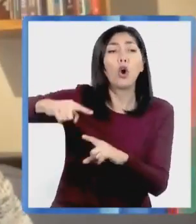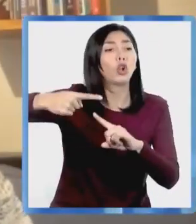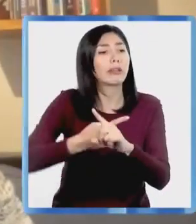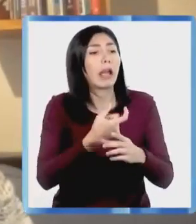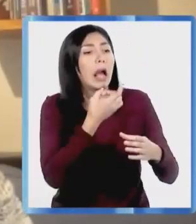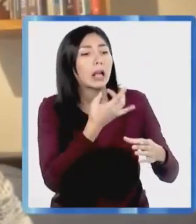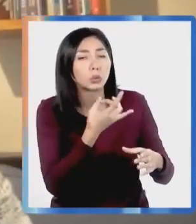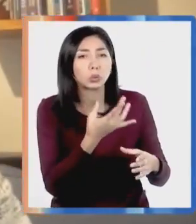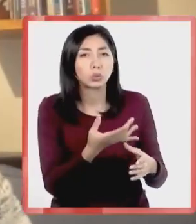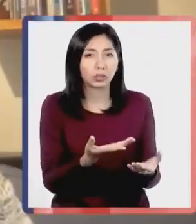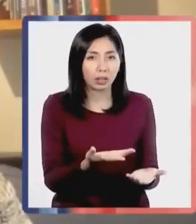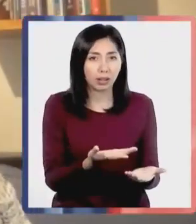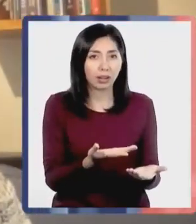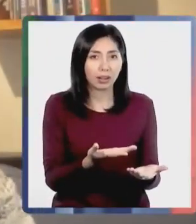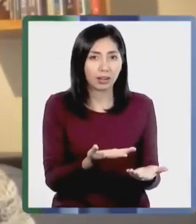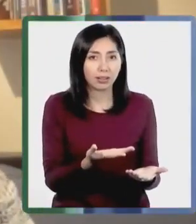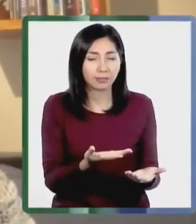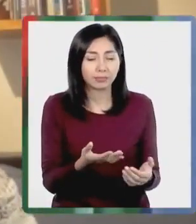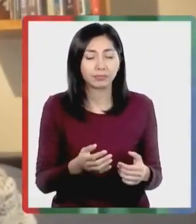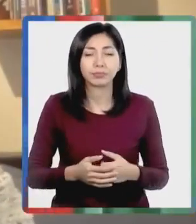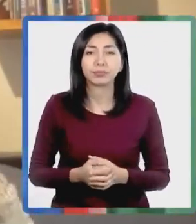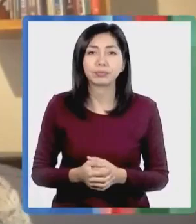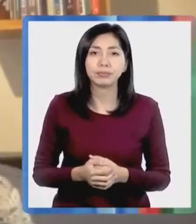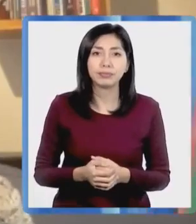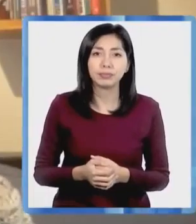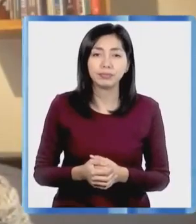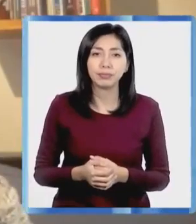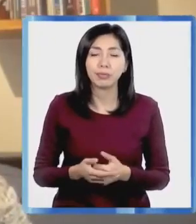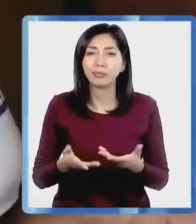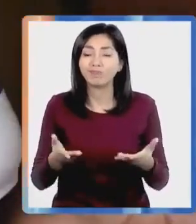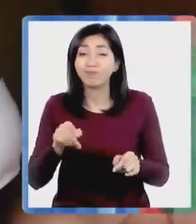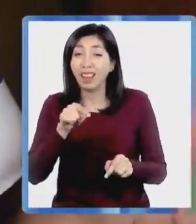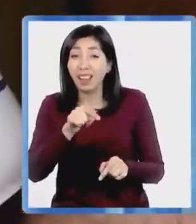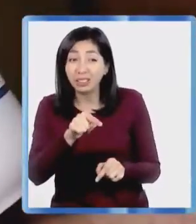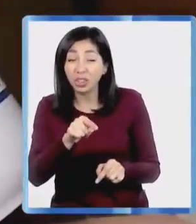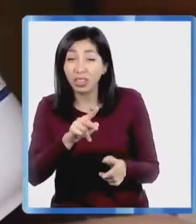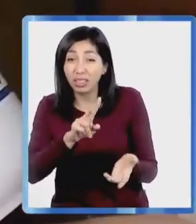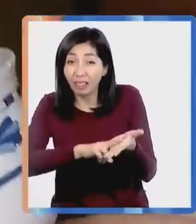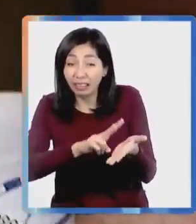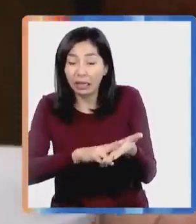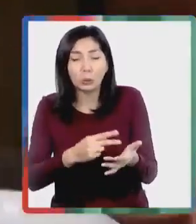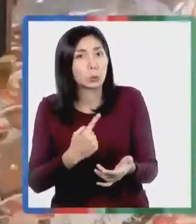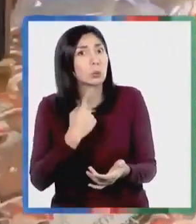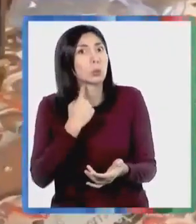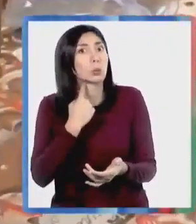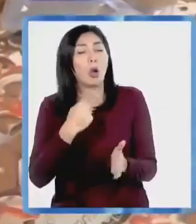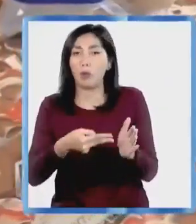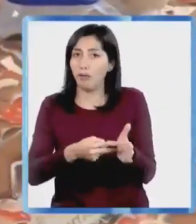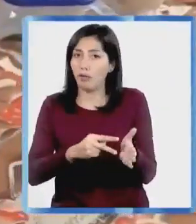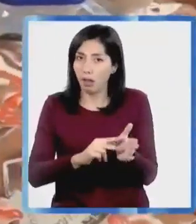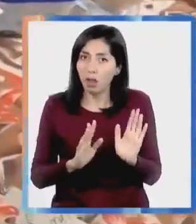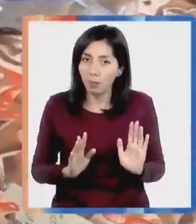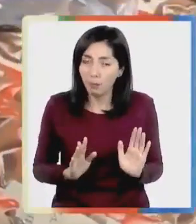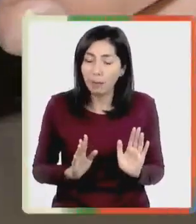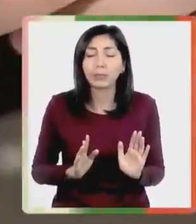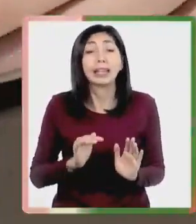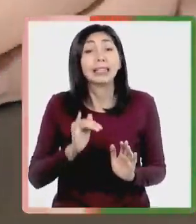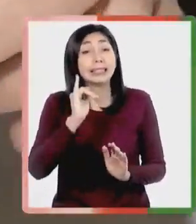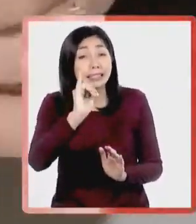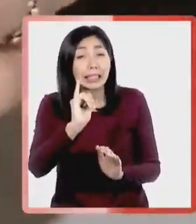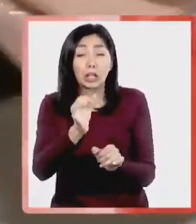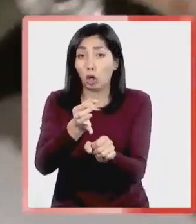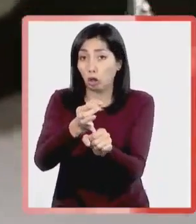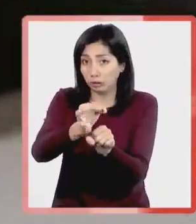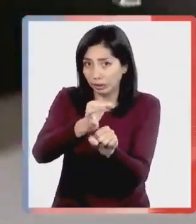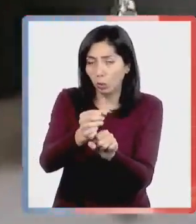edulcorar y empezar por estos edulcorantes no calóricos y volvieron a usar azúcar y eso realmente nos ha generado bastantes problemas. Lo